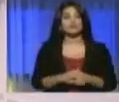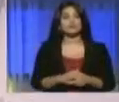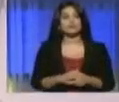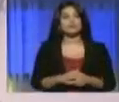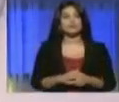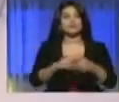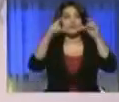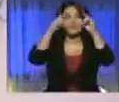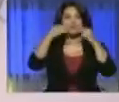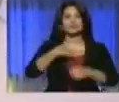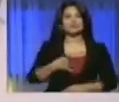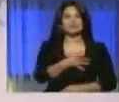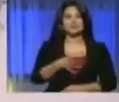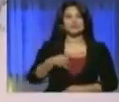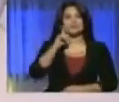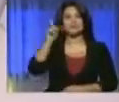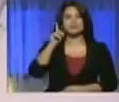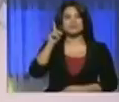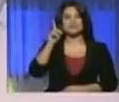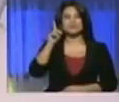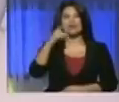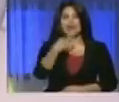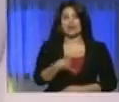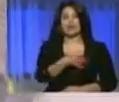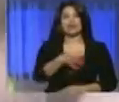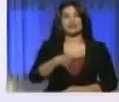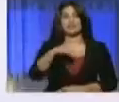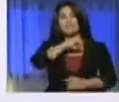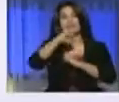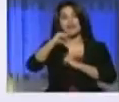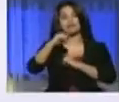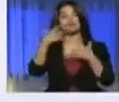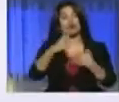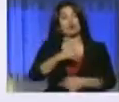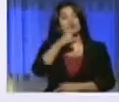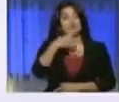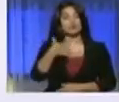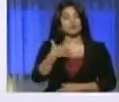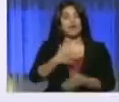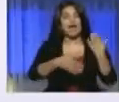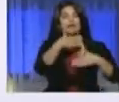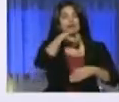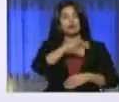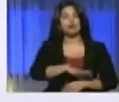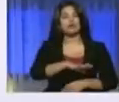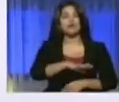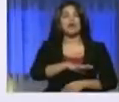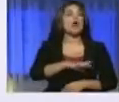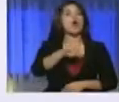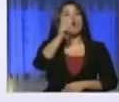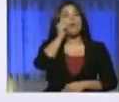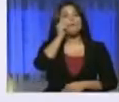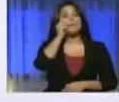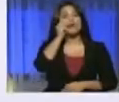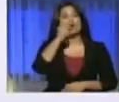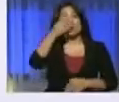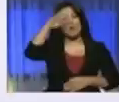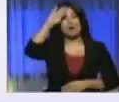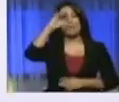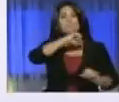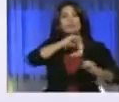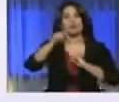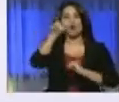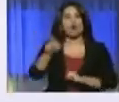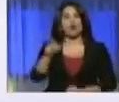con Aide. A Abel lo matan, lo asesinan brutalmente, la dictadura de Batista. El gran Fidel, mire quién,